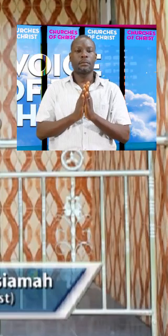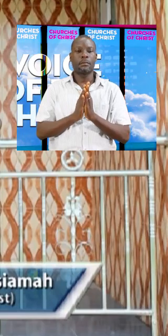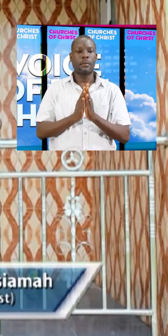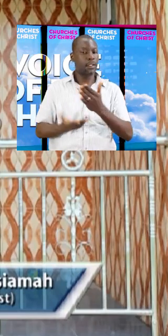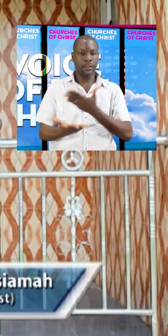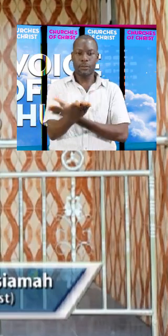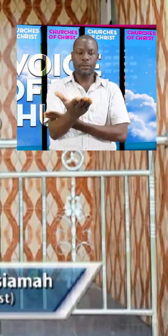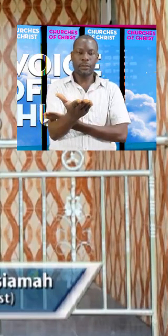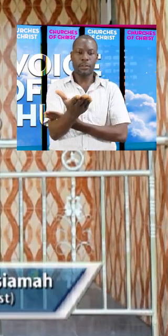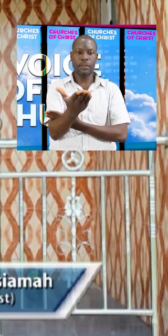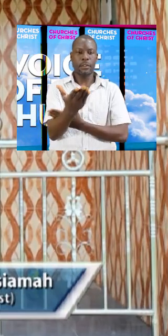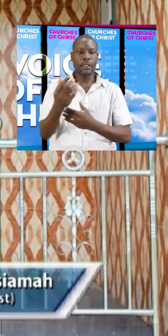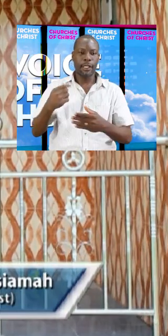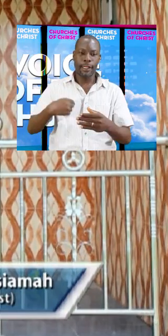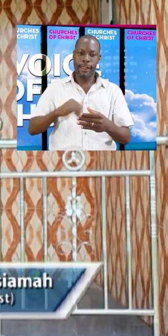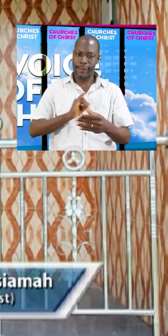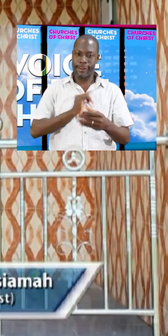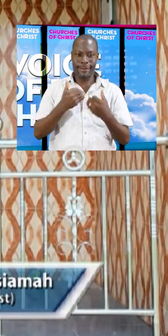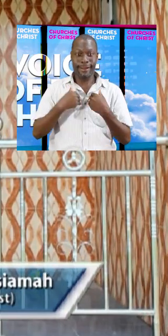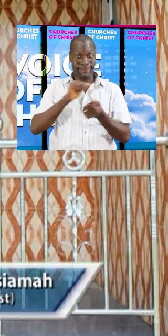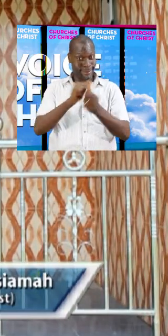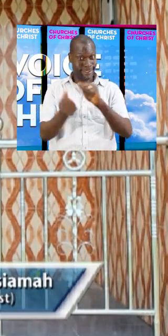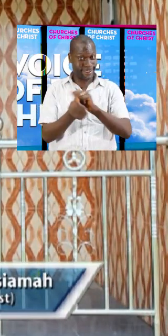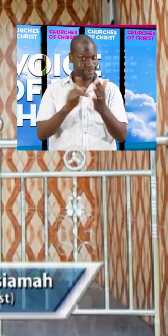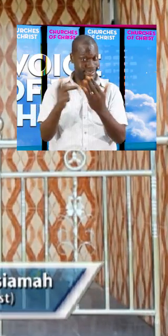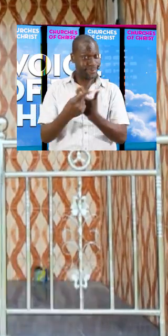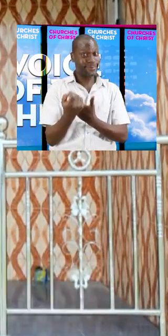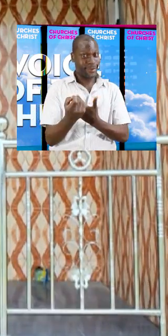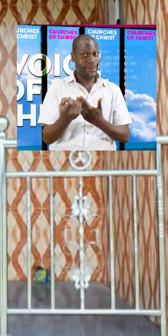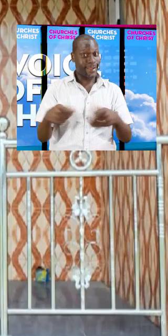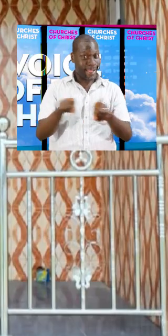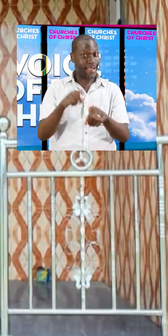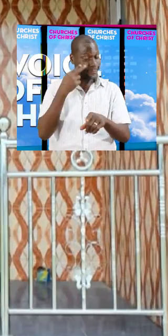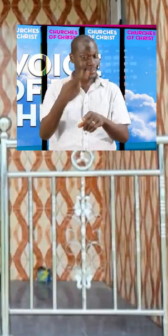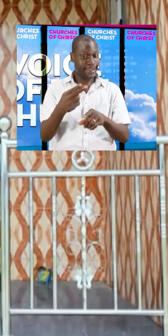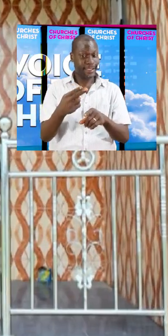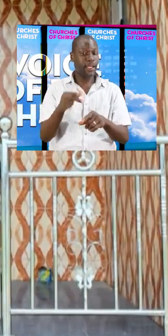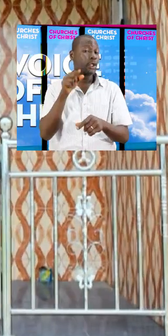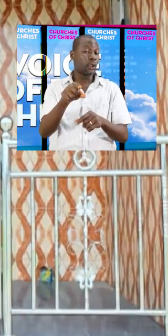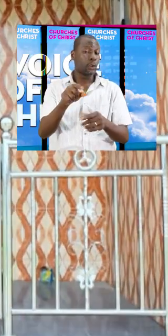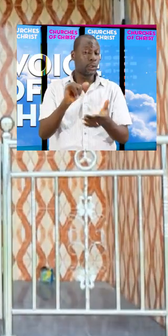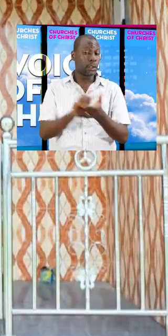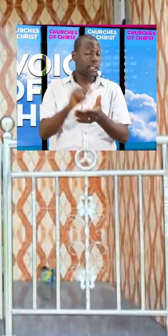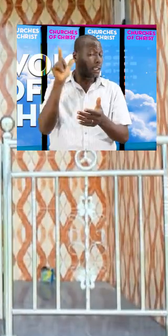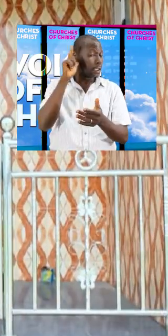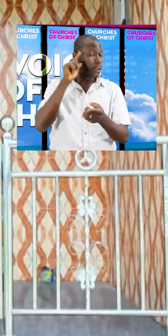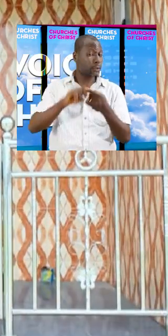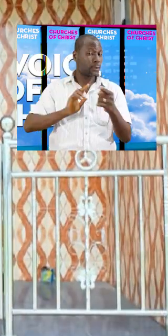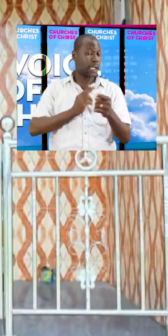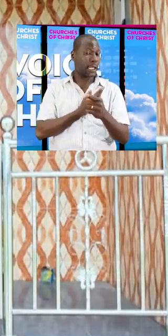Enano peyi, madane yujume dieno eni kakra, sedi ouhono. Wa, uta etie yujume